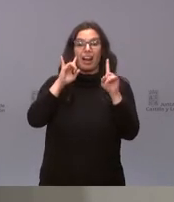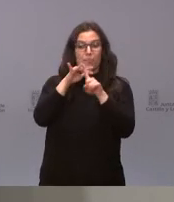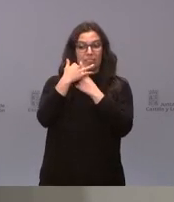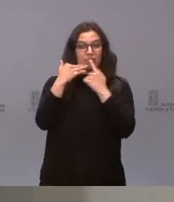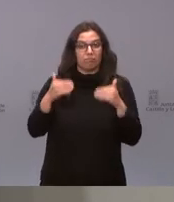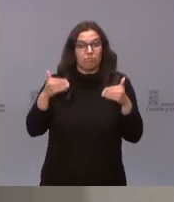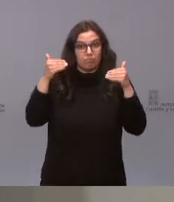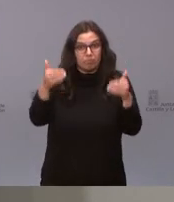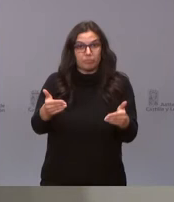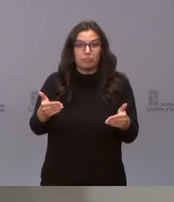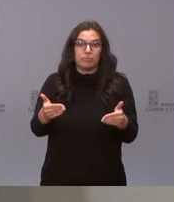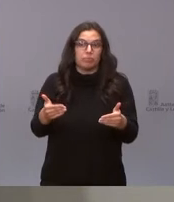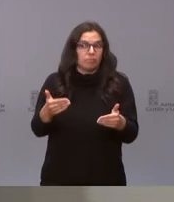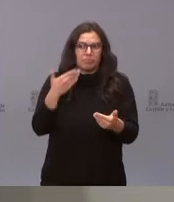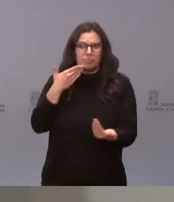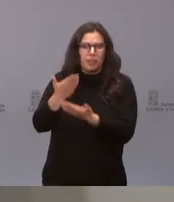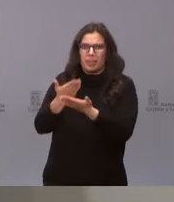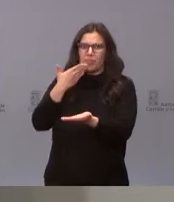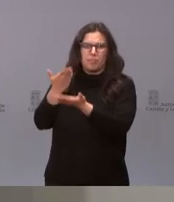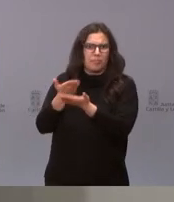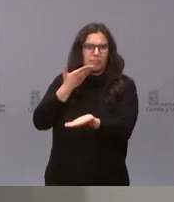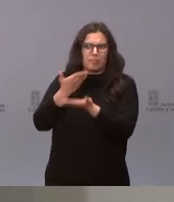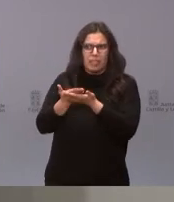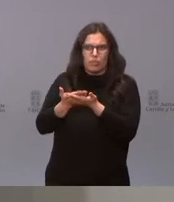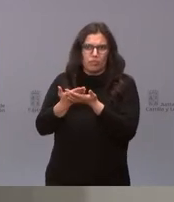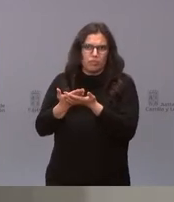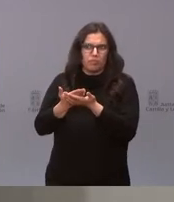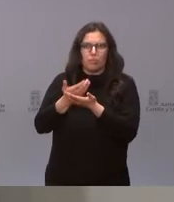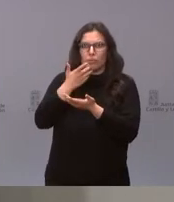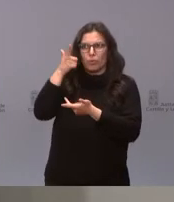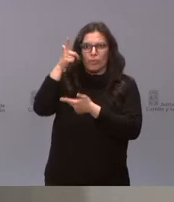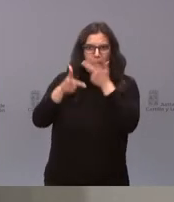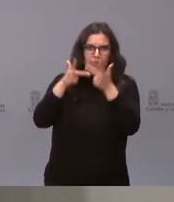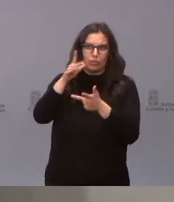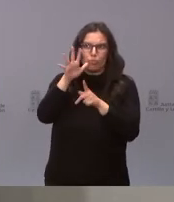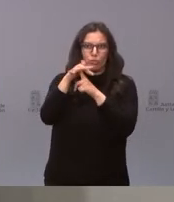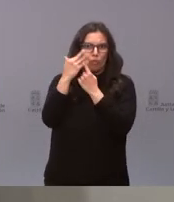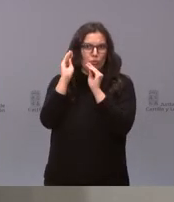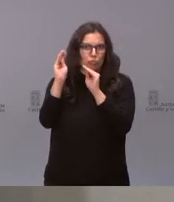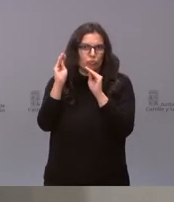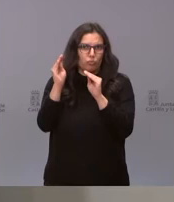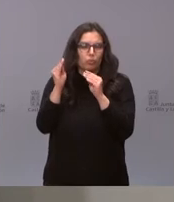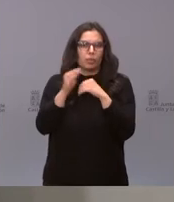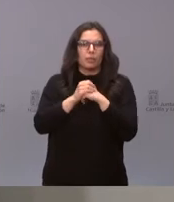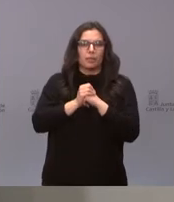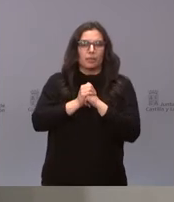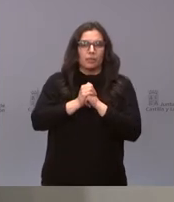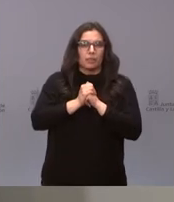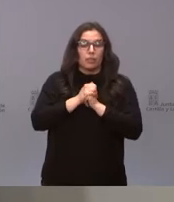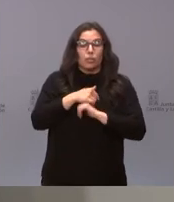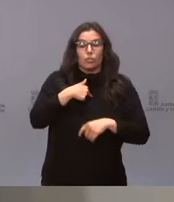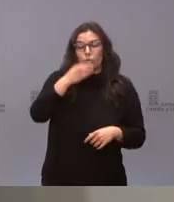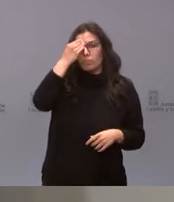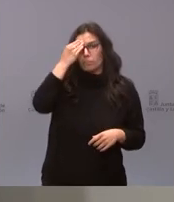está siendo pedido de manera yo creo que muy intensa por el país vasco con la situación en la que en la que están yo creo que